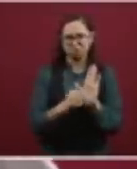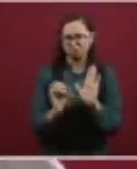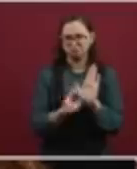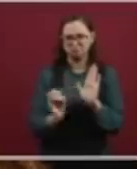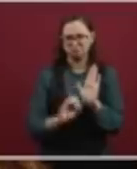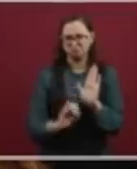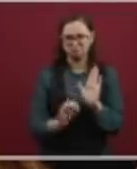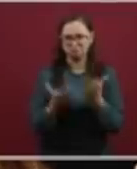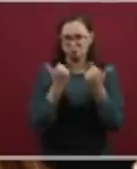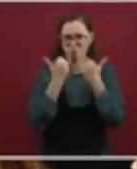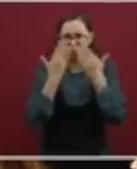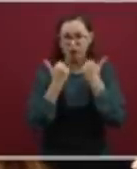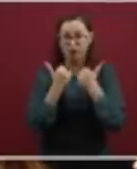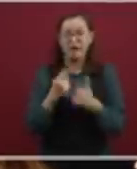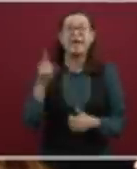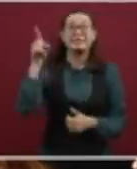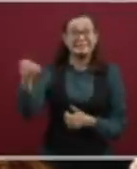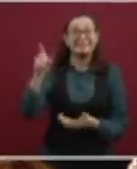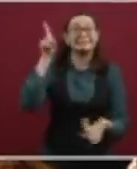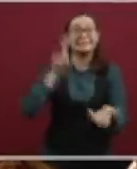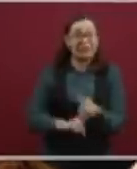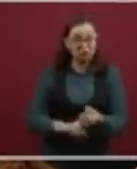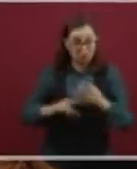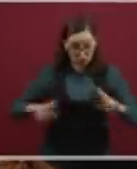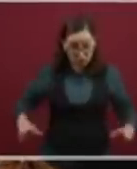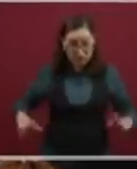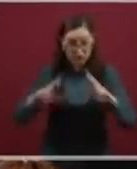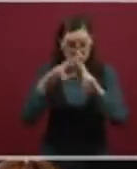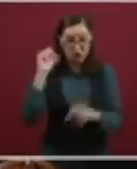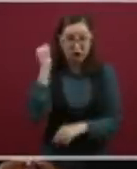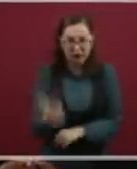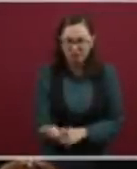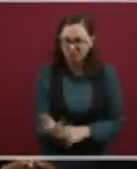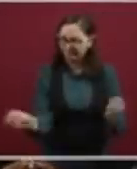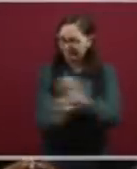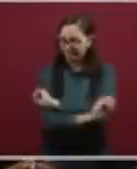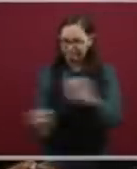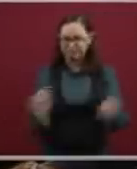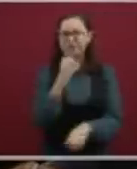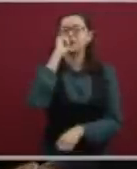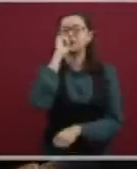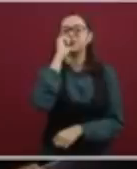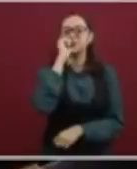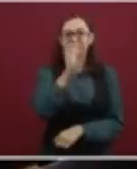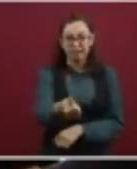realizó ningún evento de esta categoría. Se llevó a cabo